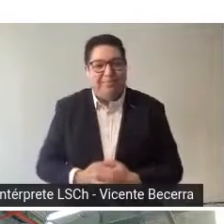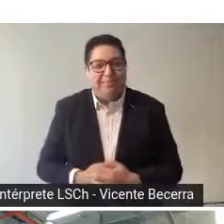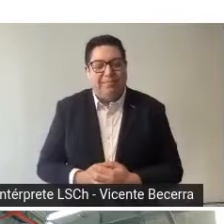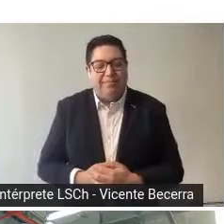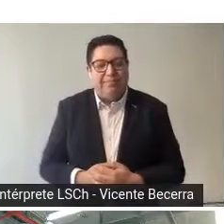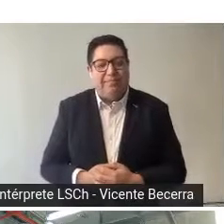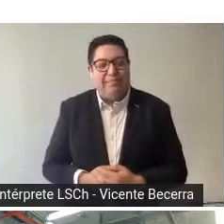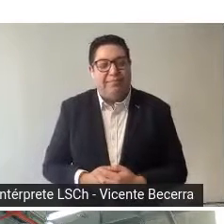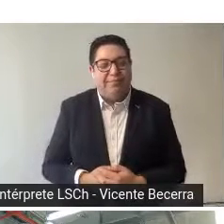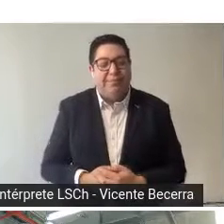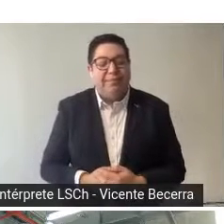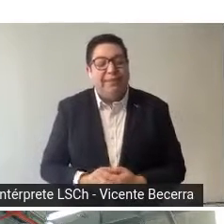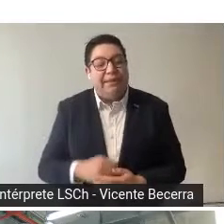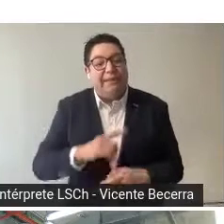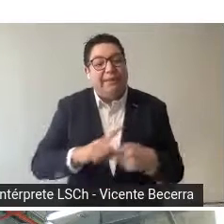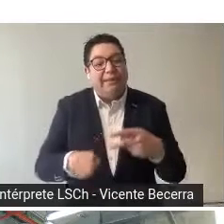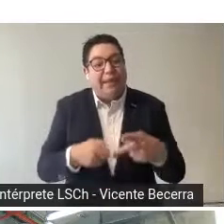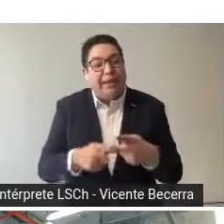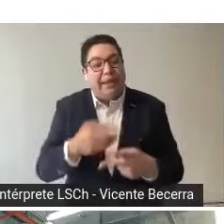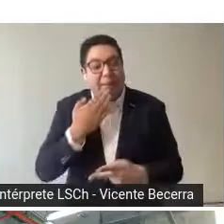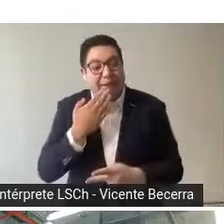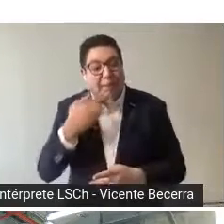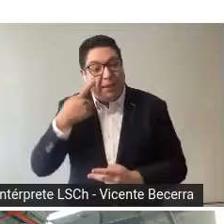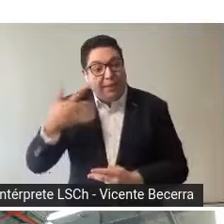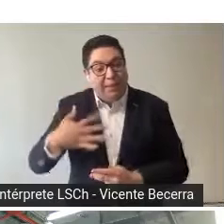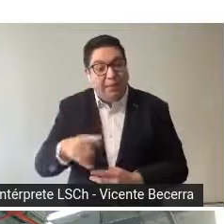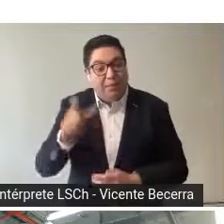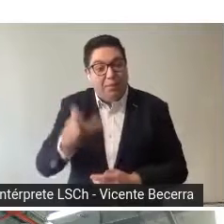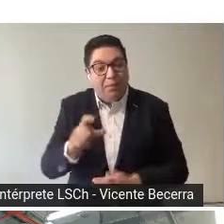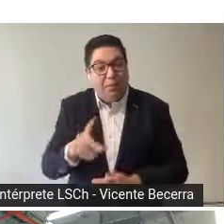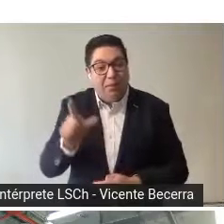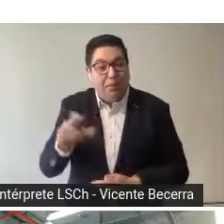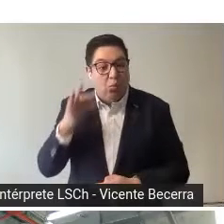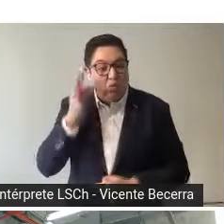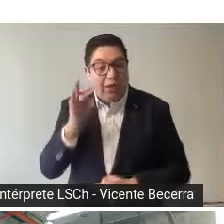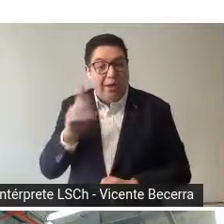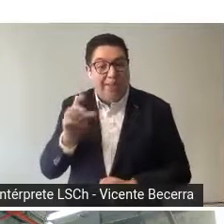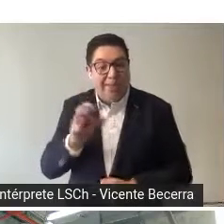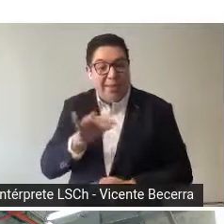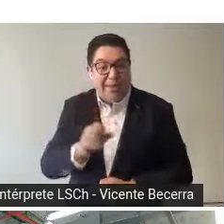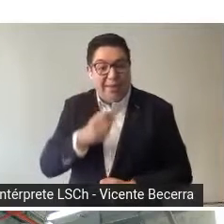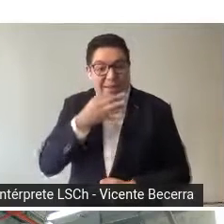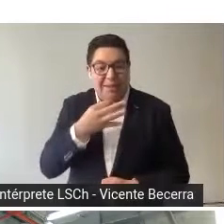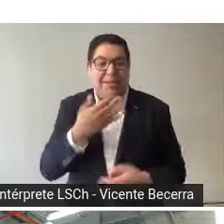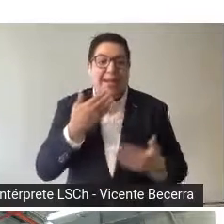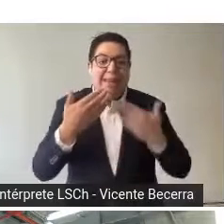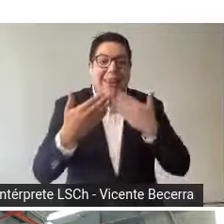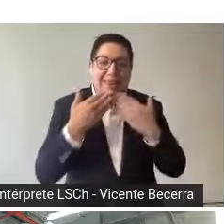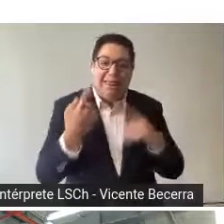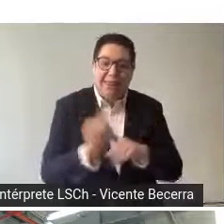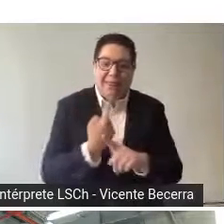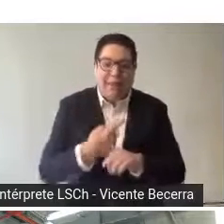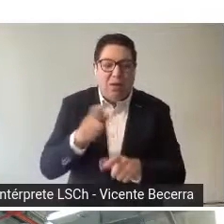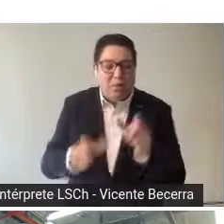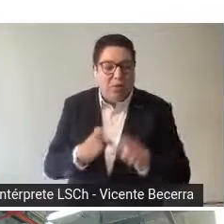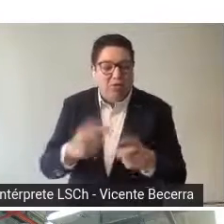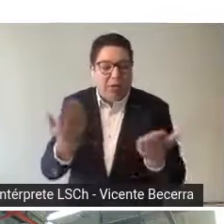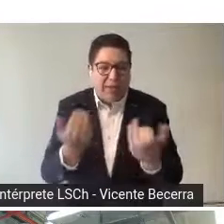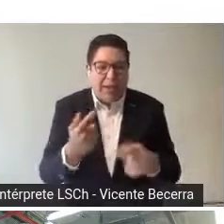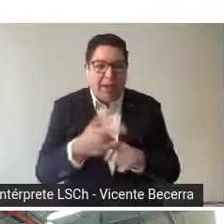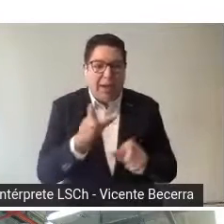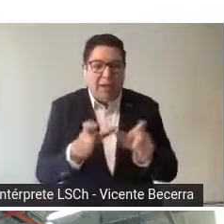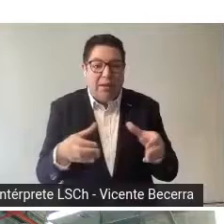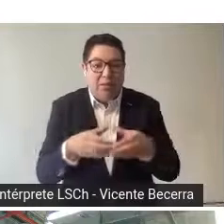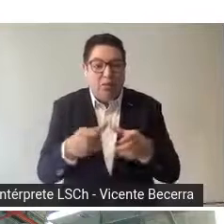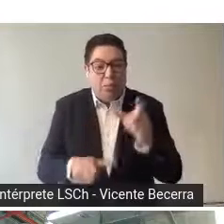También es importante lo que decía la doctora Daza, el diálogo. Frente a la reclamación de una